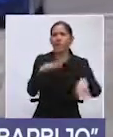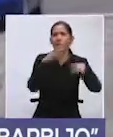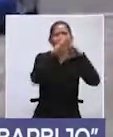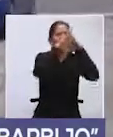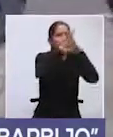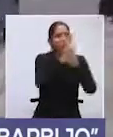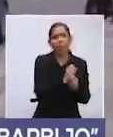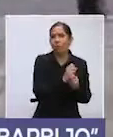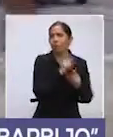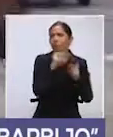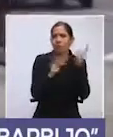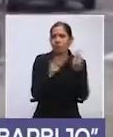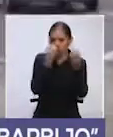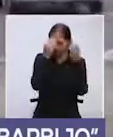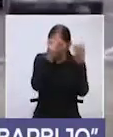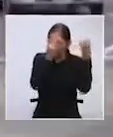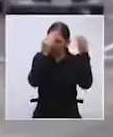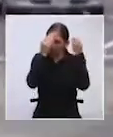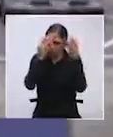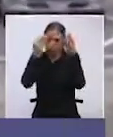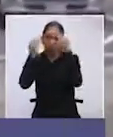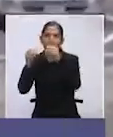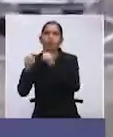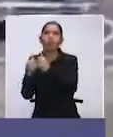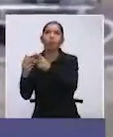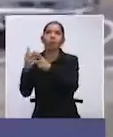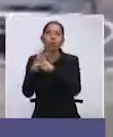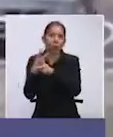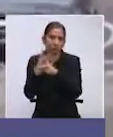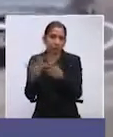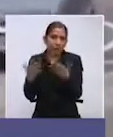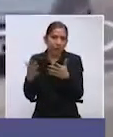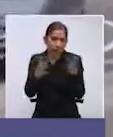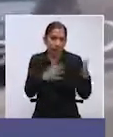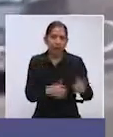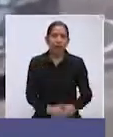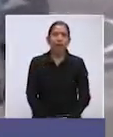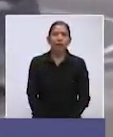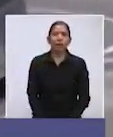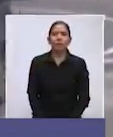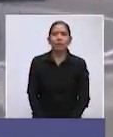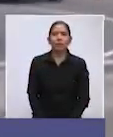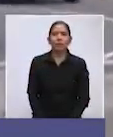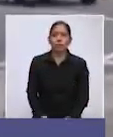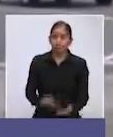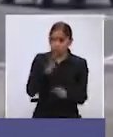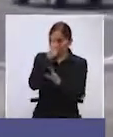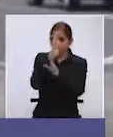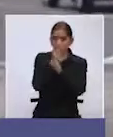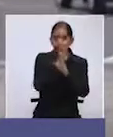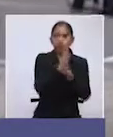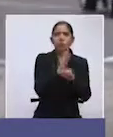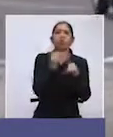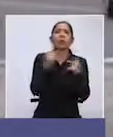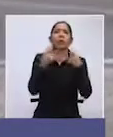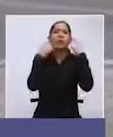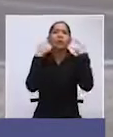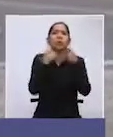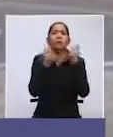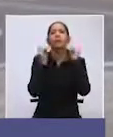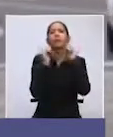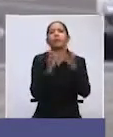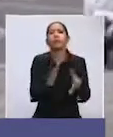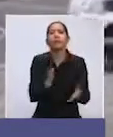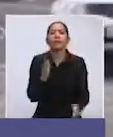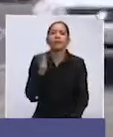que había estado obedeciendo las medidas de bioseguridad con todo su rigor, y ahora si entramos